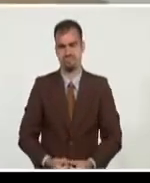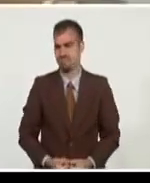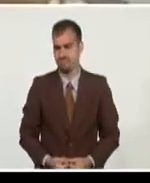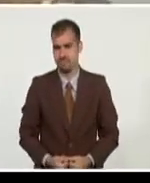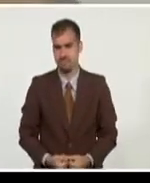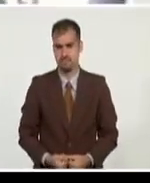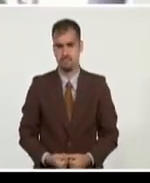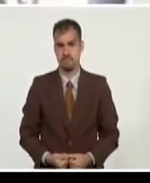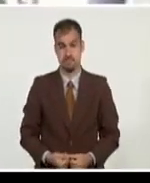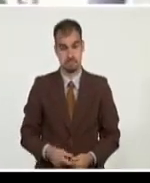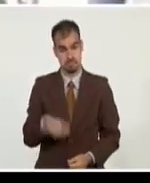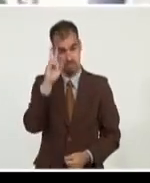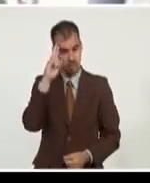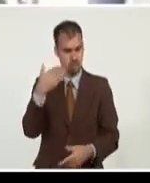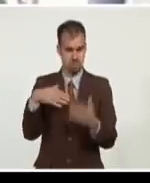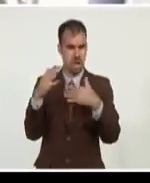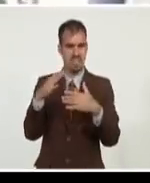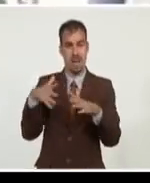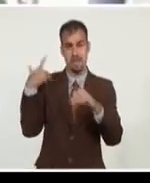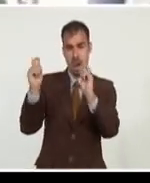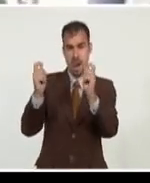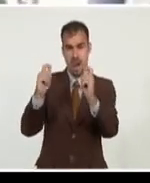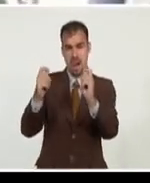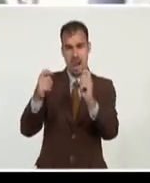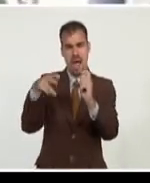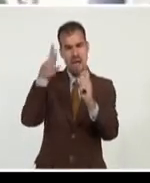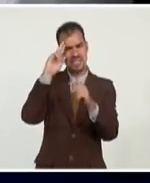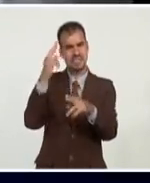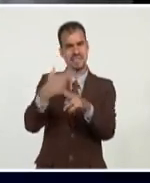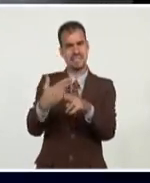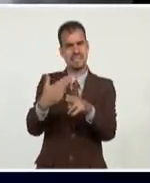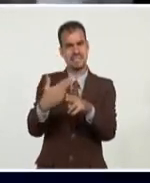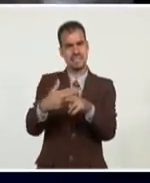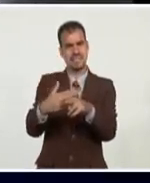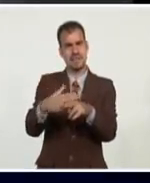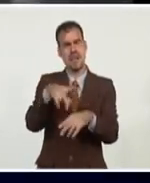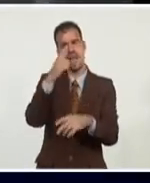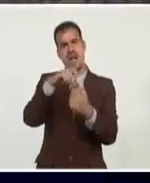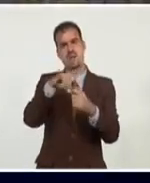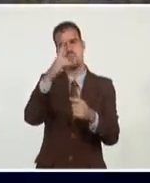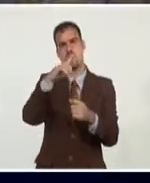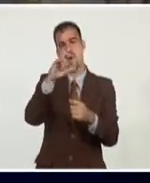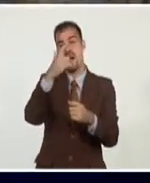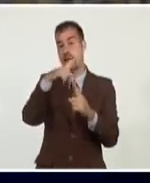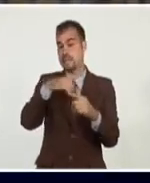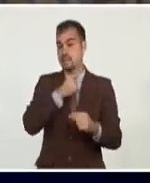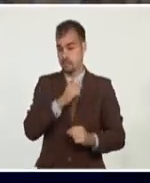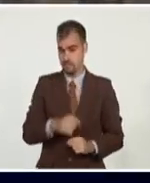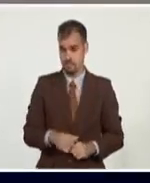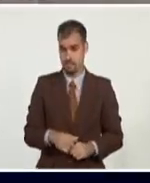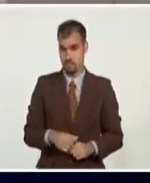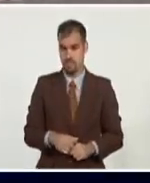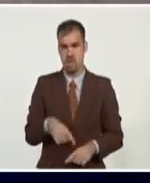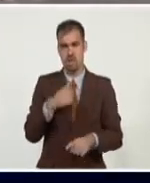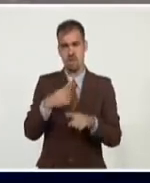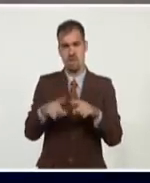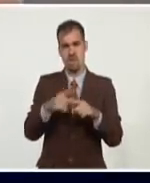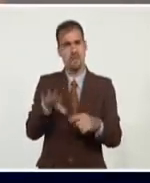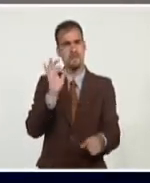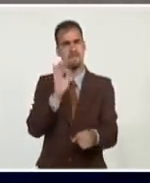la huelga del aguacate de la tristemente célebre Marta Beatriz Roque, ahí está, la llegada de fongos, tomaticos o